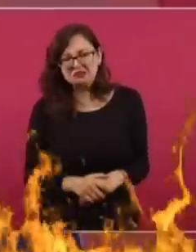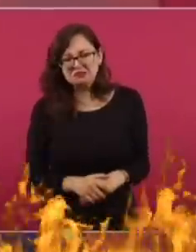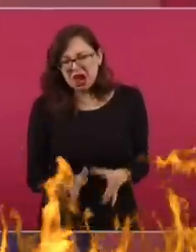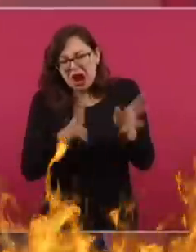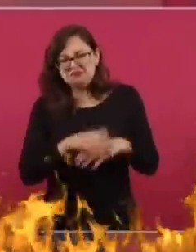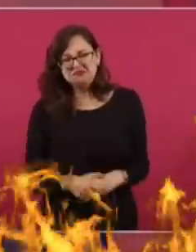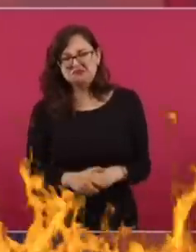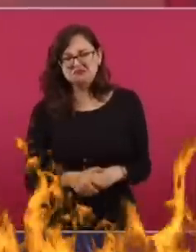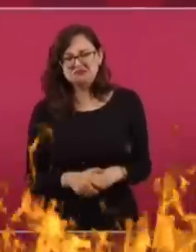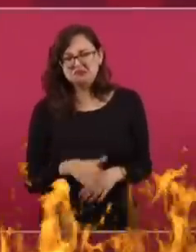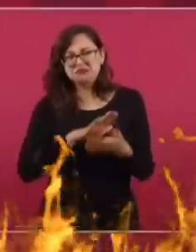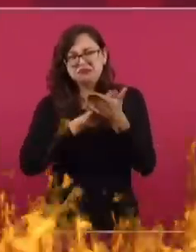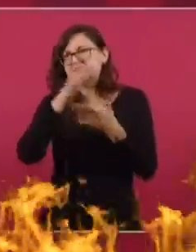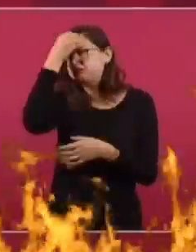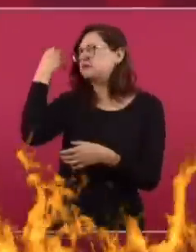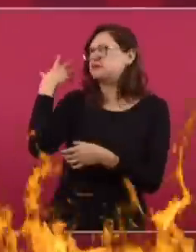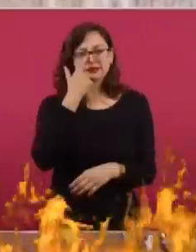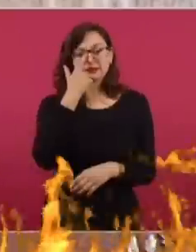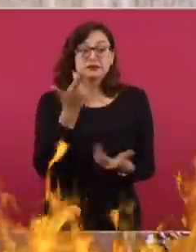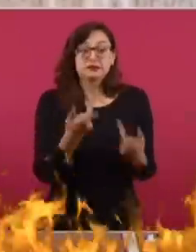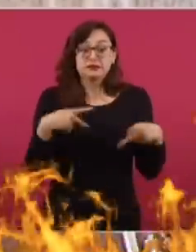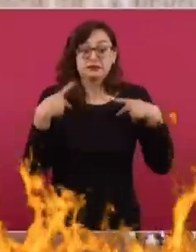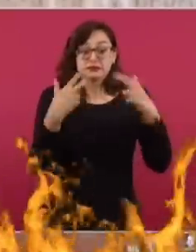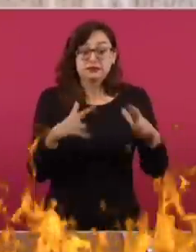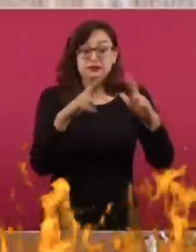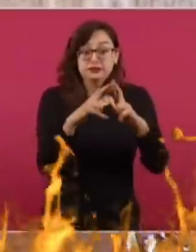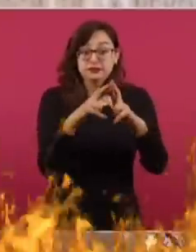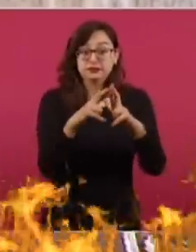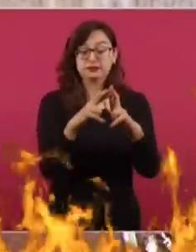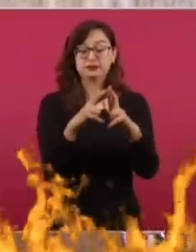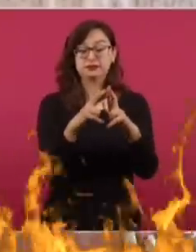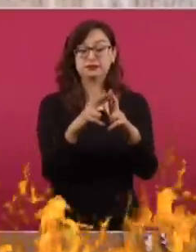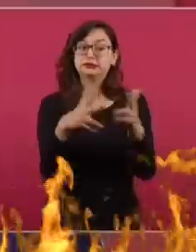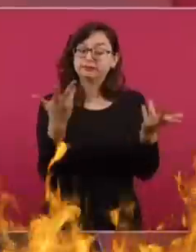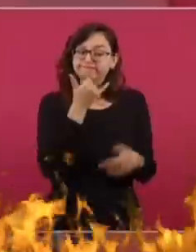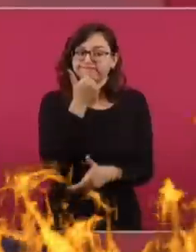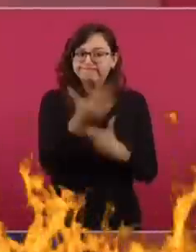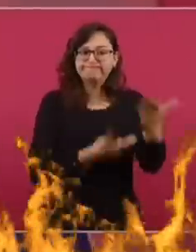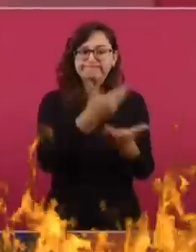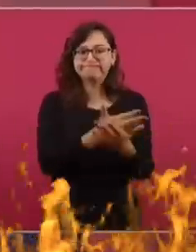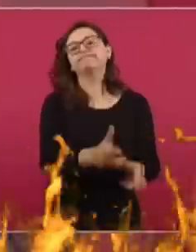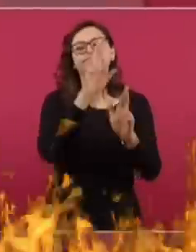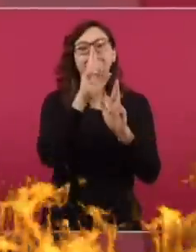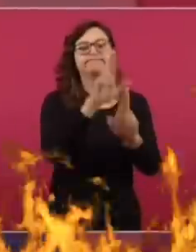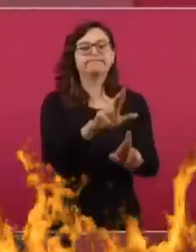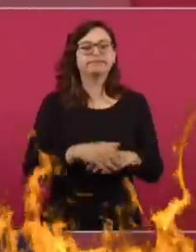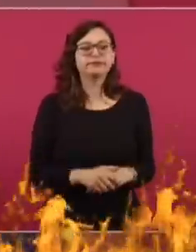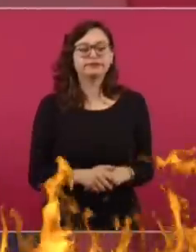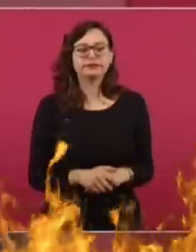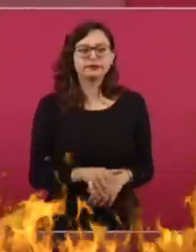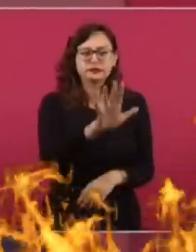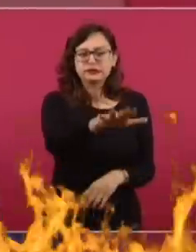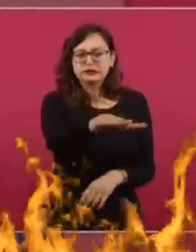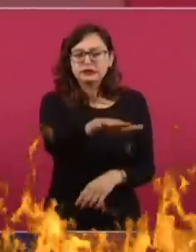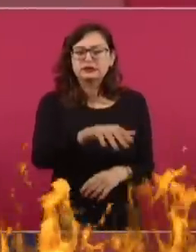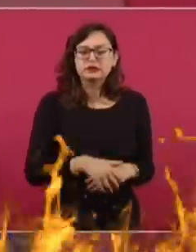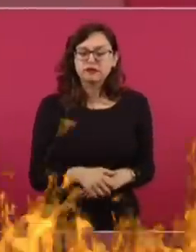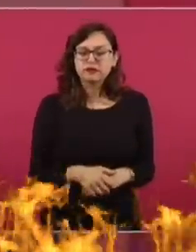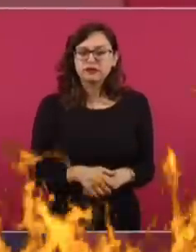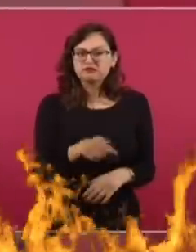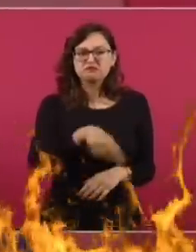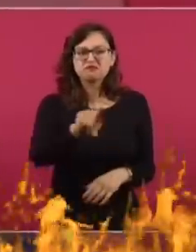hasta a los religiosos o todo el respeto qué no siguen el ejemplo